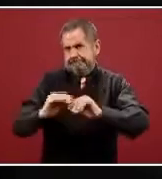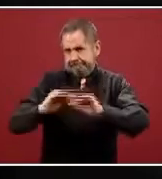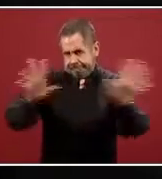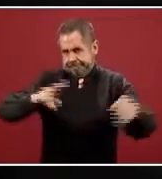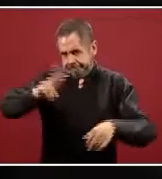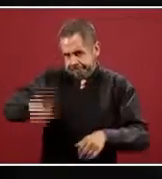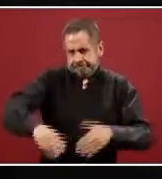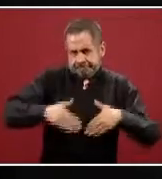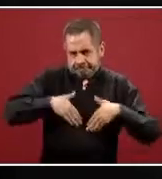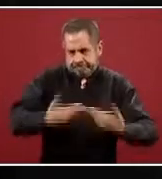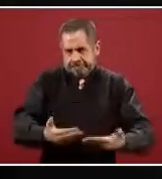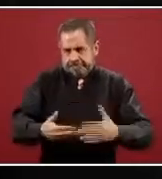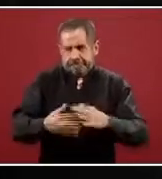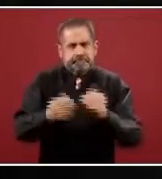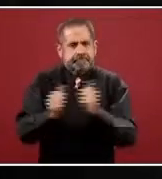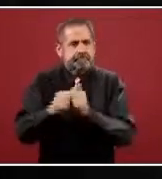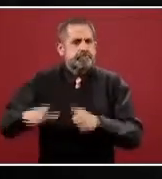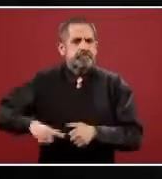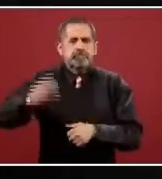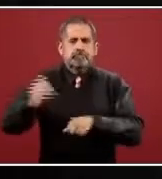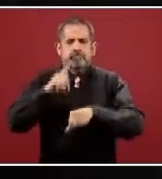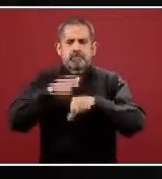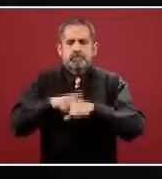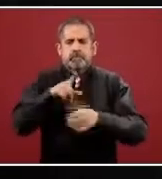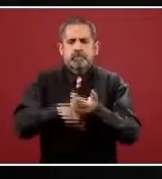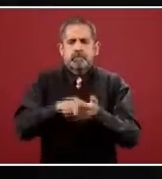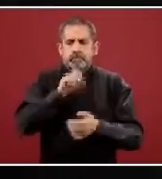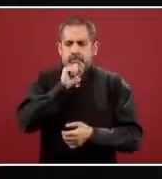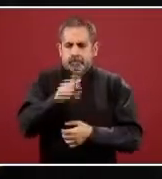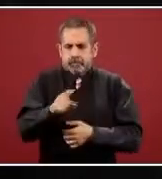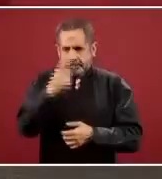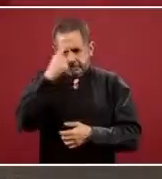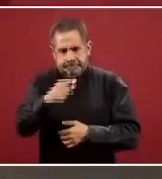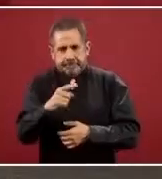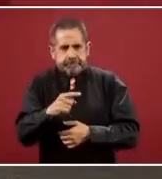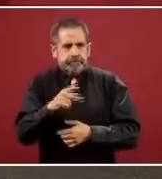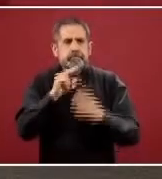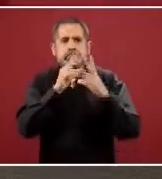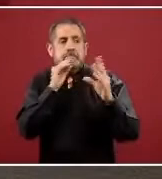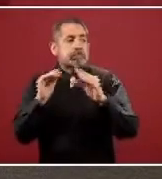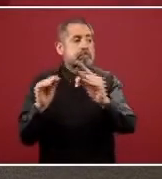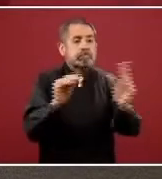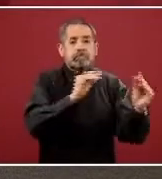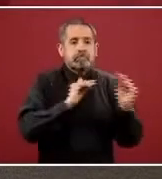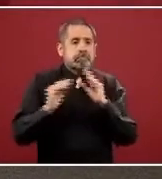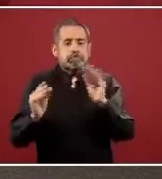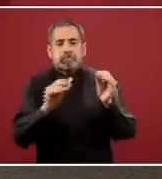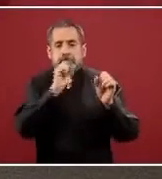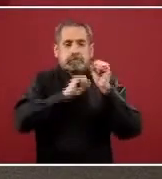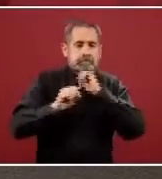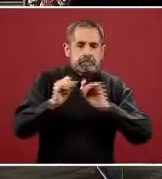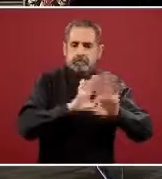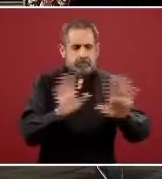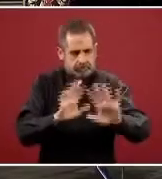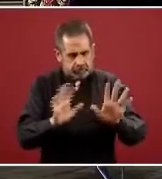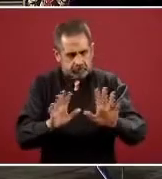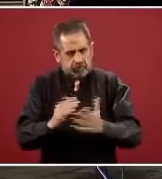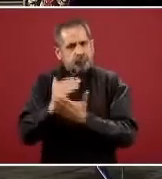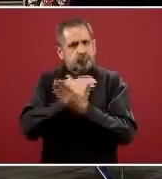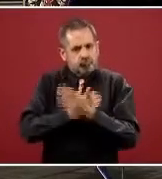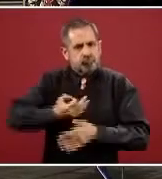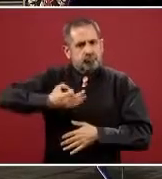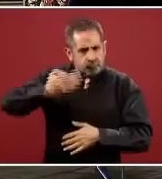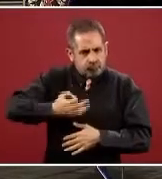transparencia del gobierno federal y esto también evitaría rumores que no tienen ningún sentido estar